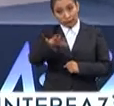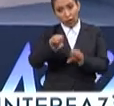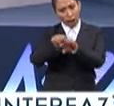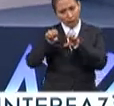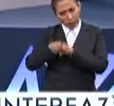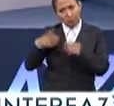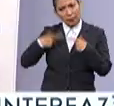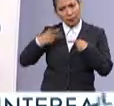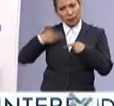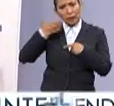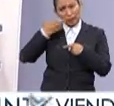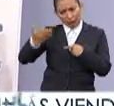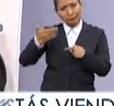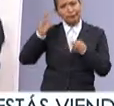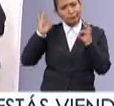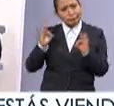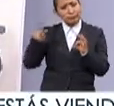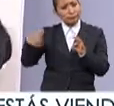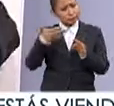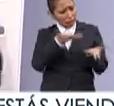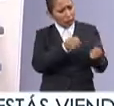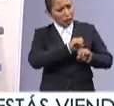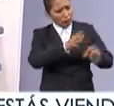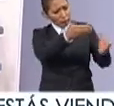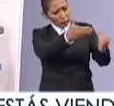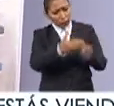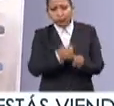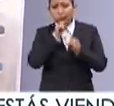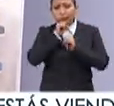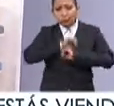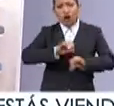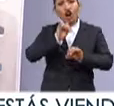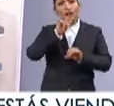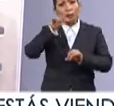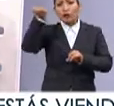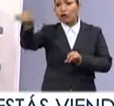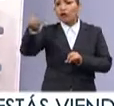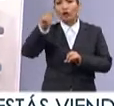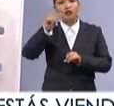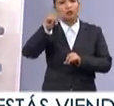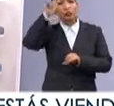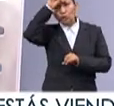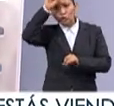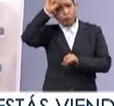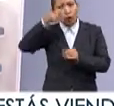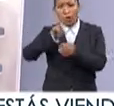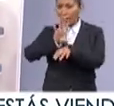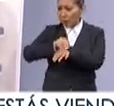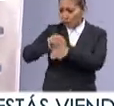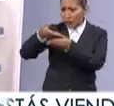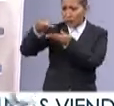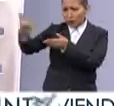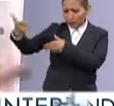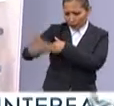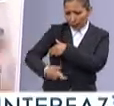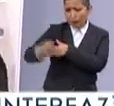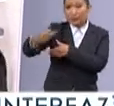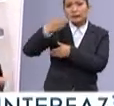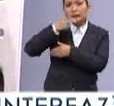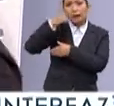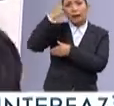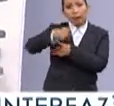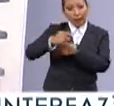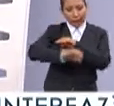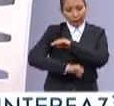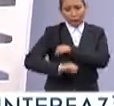equipos de personas muy bien preparadas para decir claro que se puede publicar también pasa un turco y vamos a dar los derechos clic que le paguen y que sirva digamos